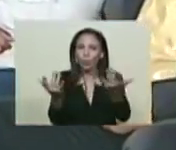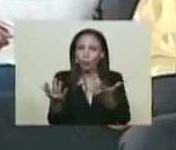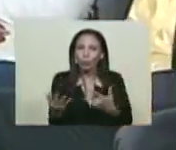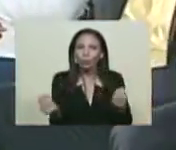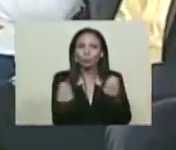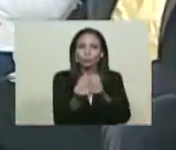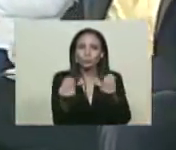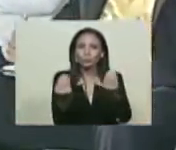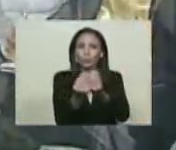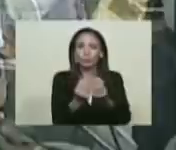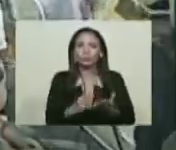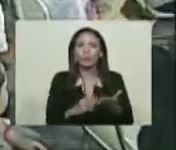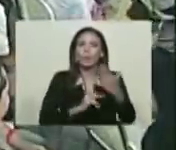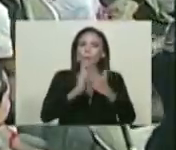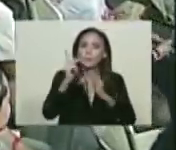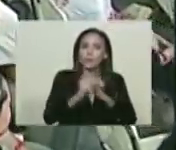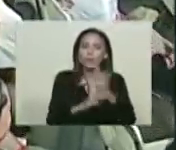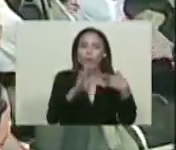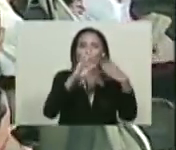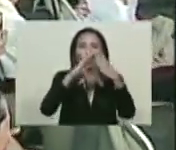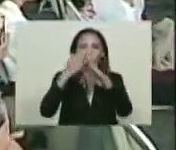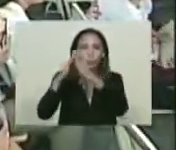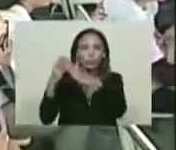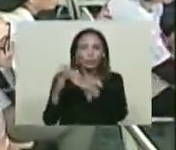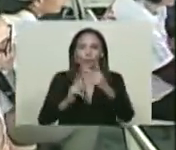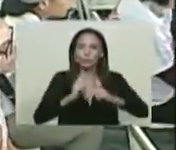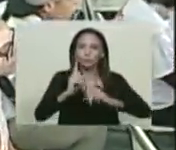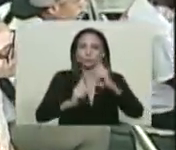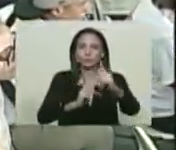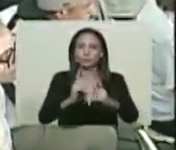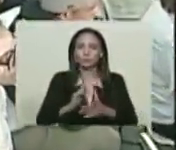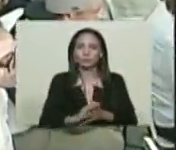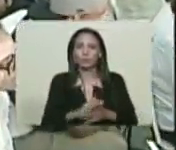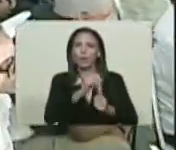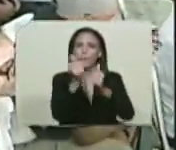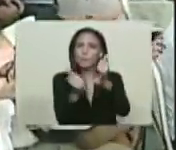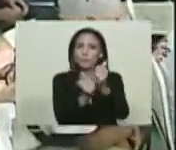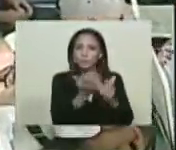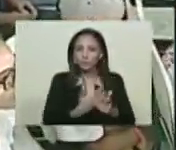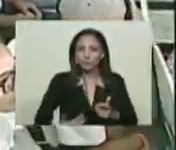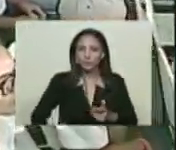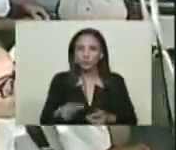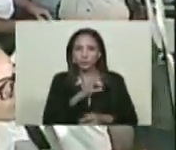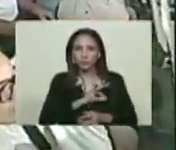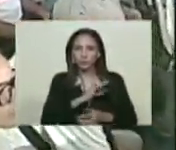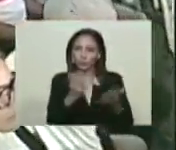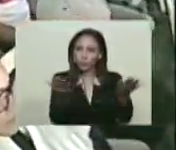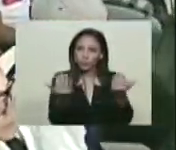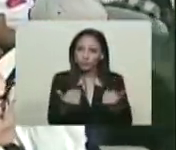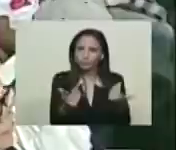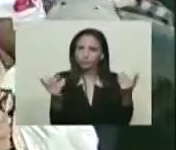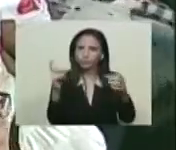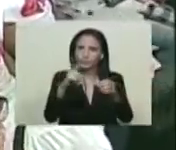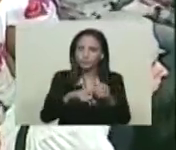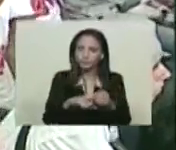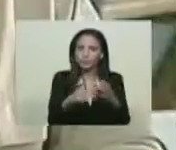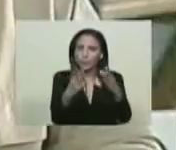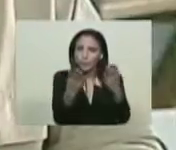Plan Comunal Productivo, compañero vicepresidente del Socialismo Territorial, vamos con